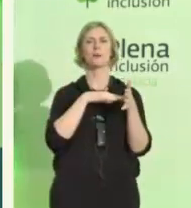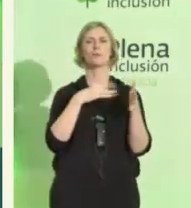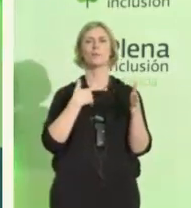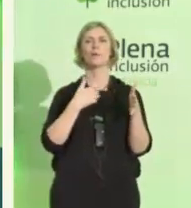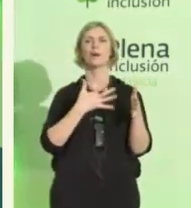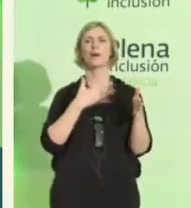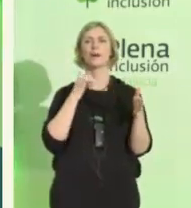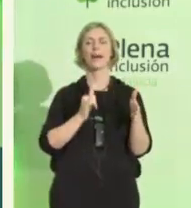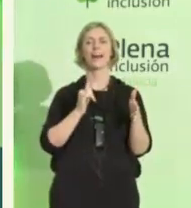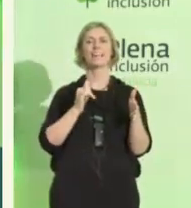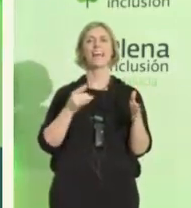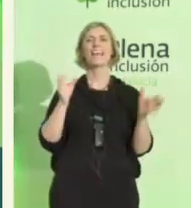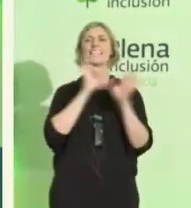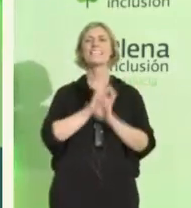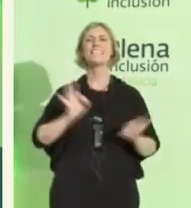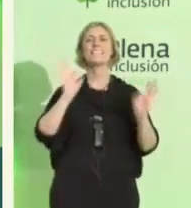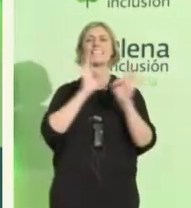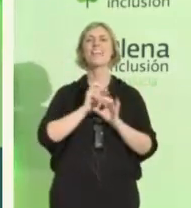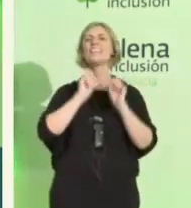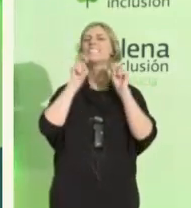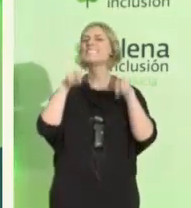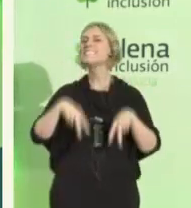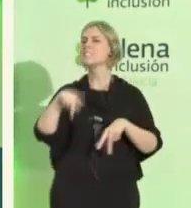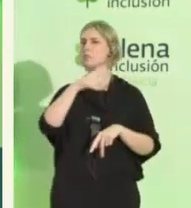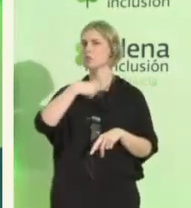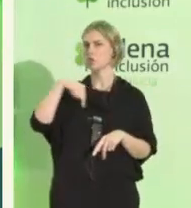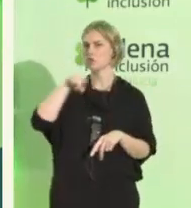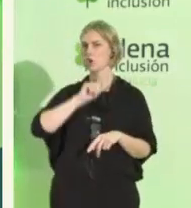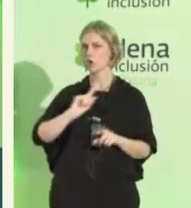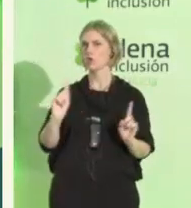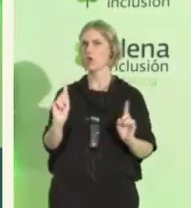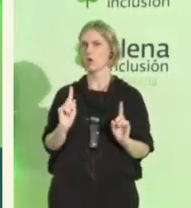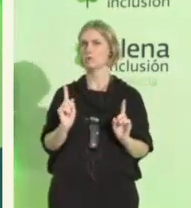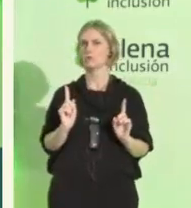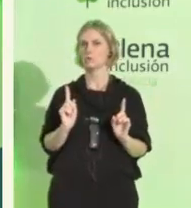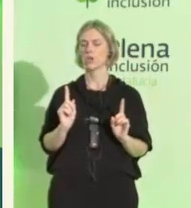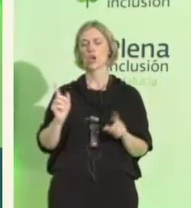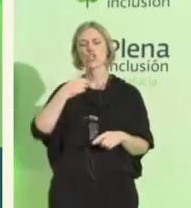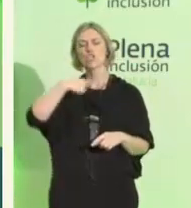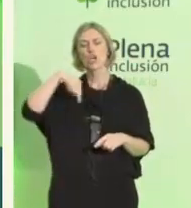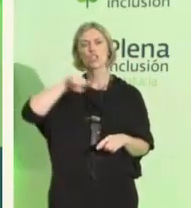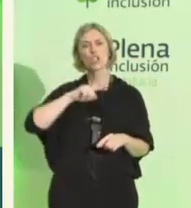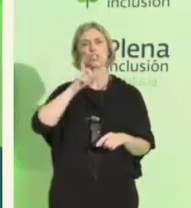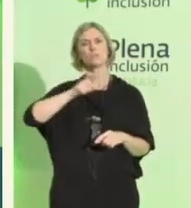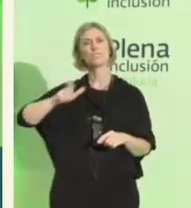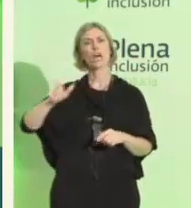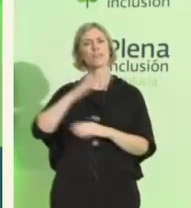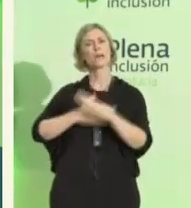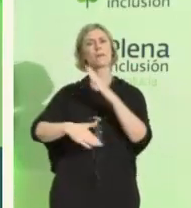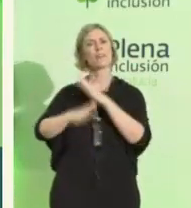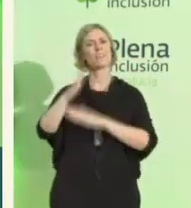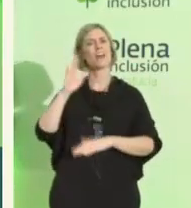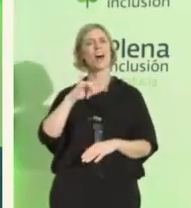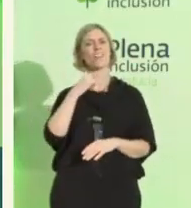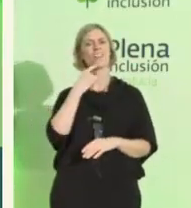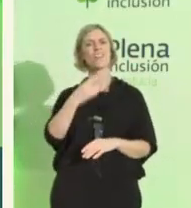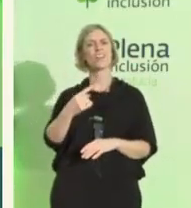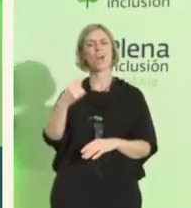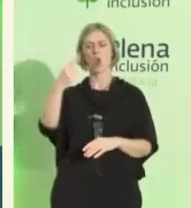sin nosotros las personas con discapacidad tenemos que levantar nuestra voz nuestra cantamos